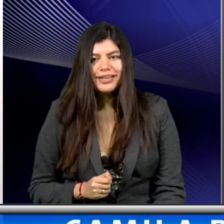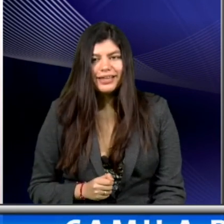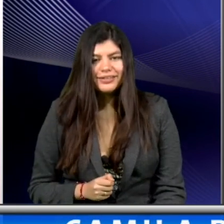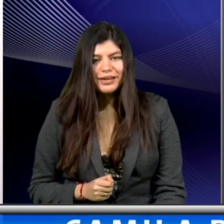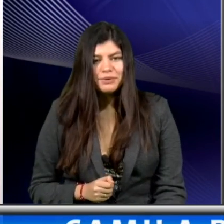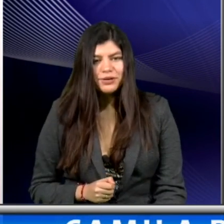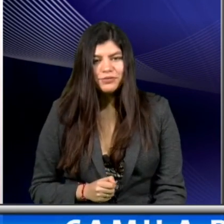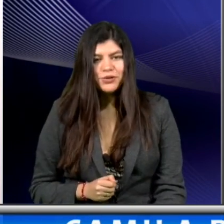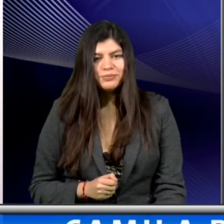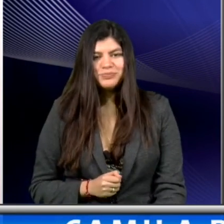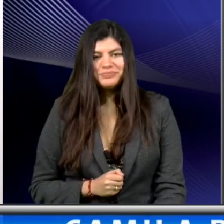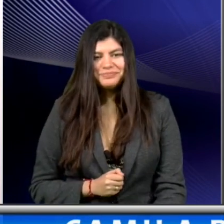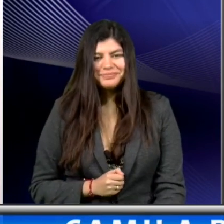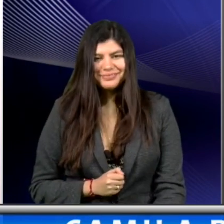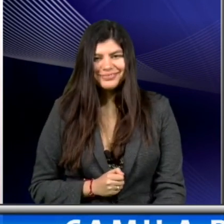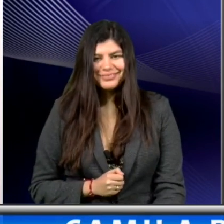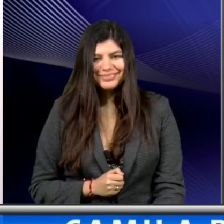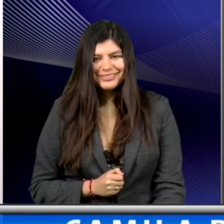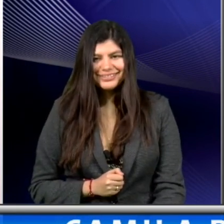¿Tienes que activar el micrófono?